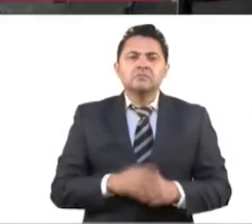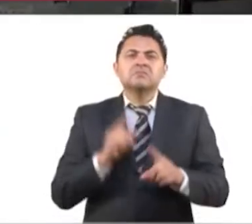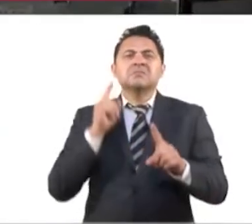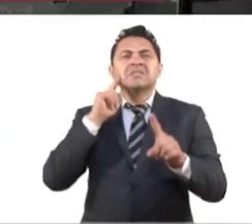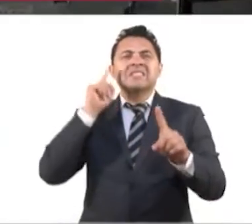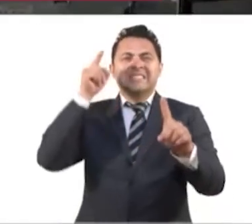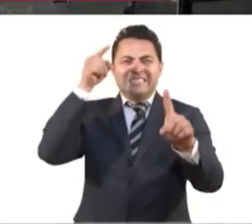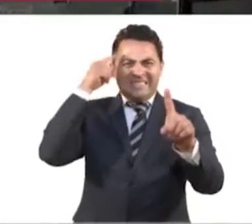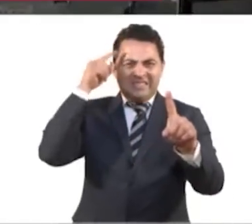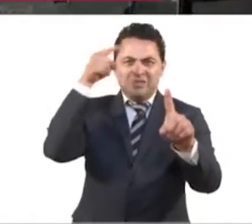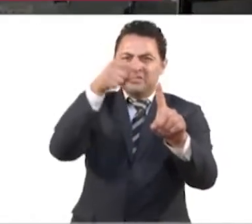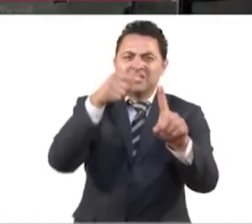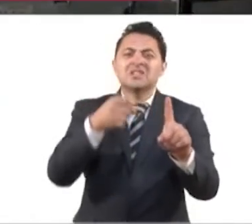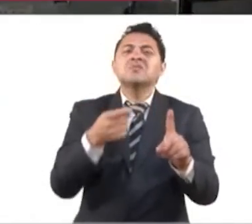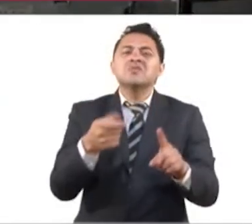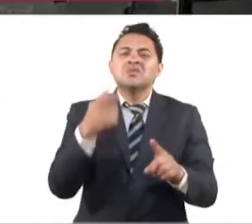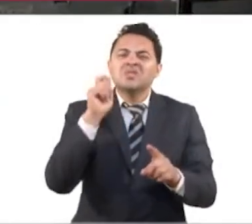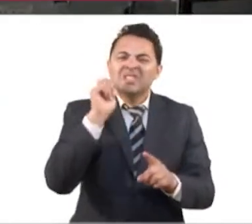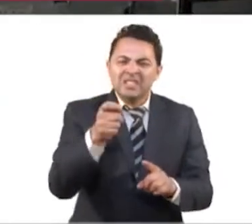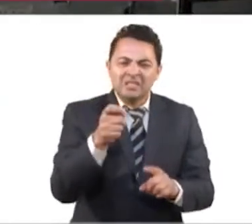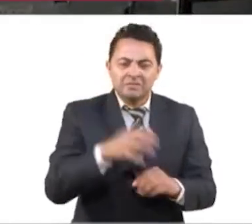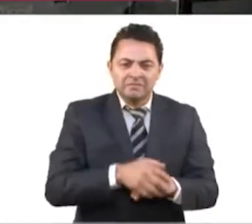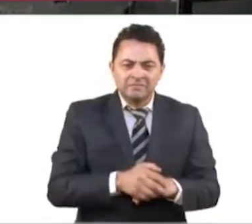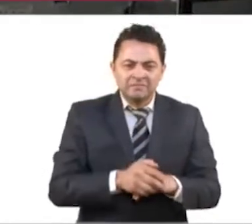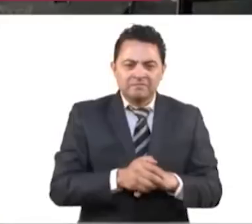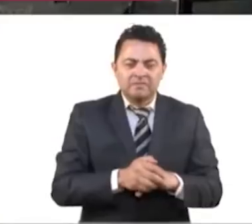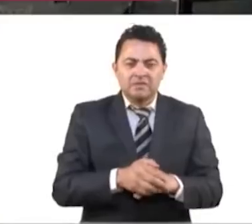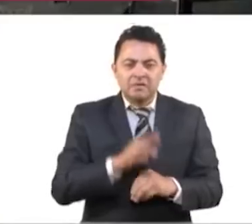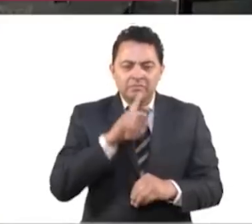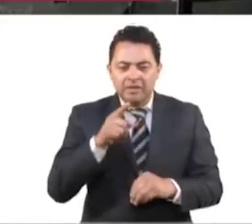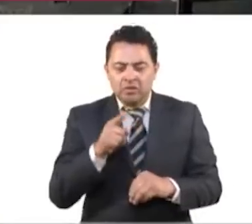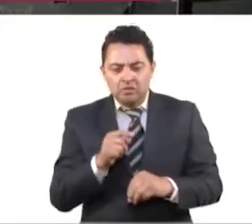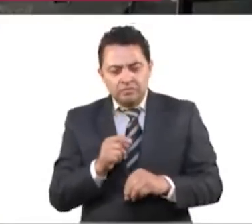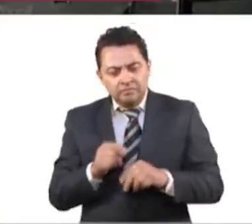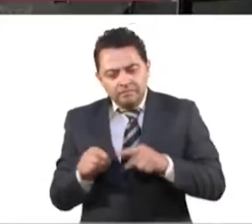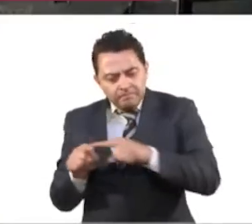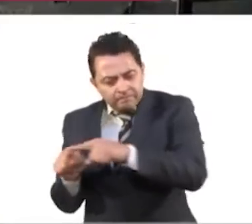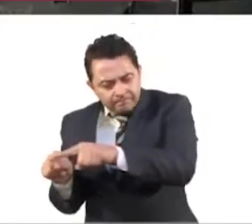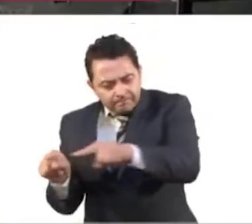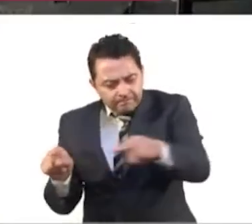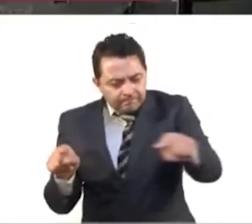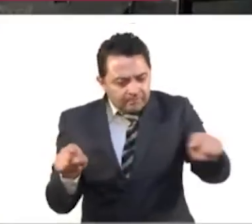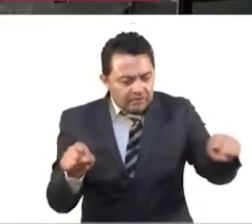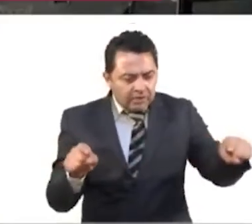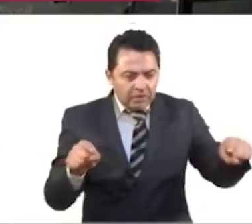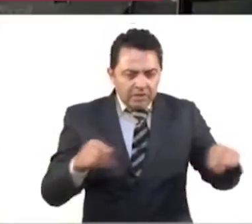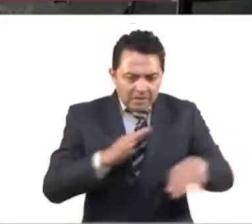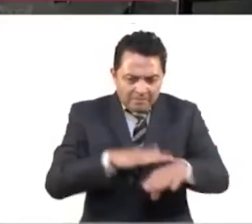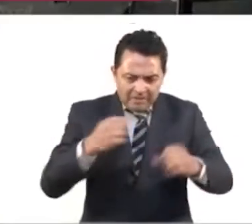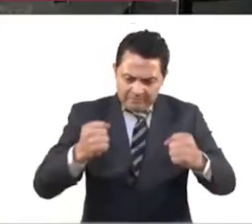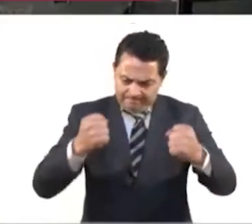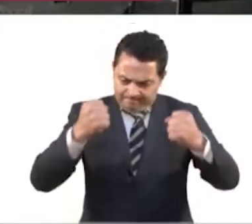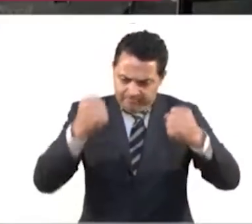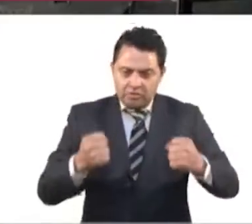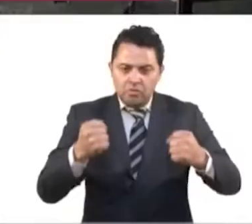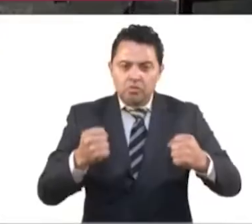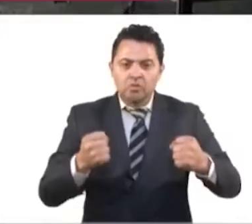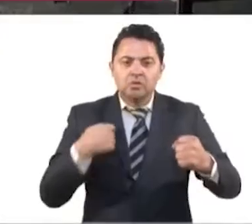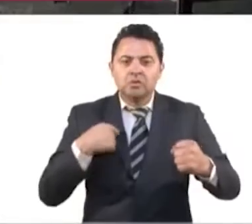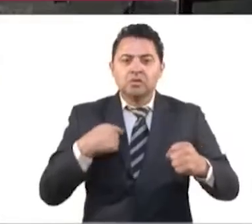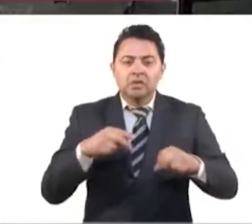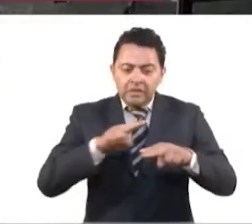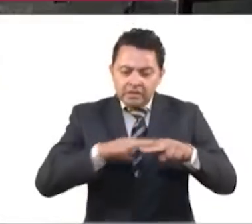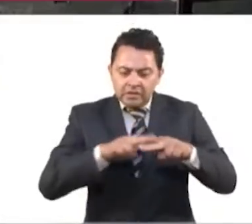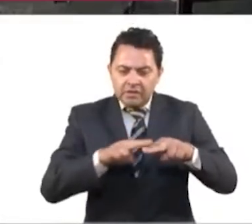El objetivo de mejorar estas 7 curvas es tener una mejor estabilidad de la vía para la operación de tren,